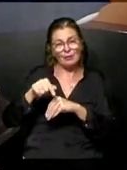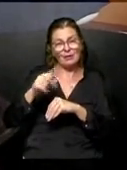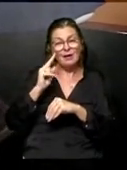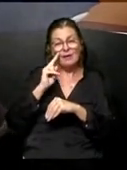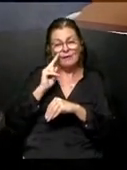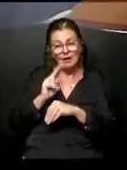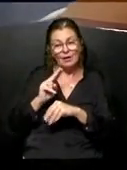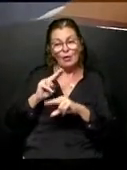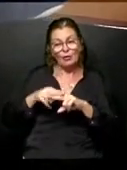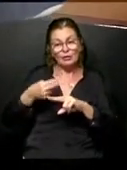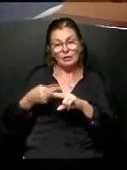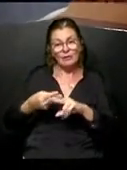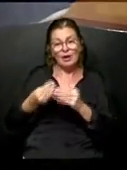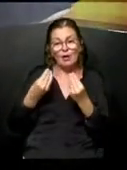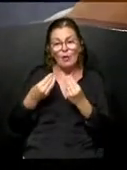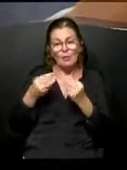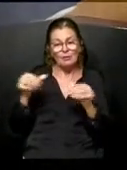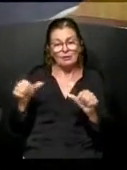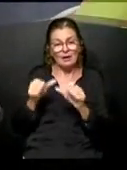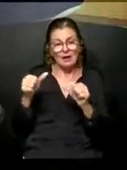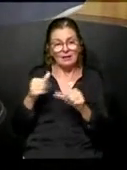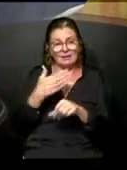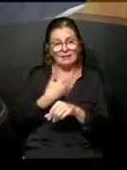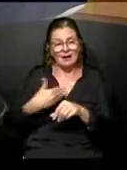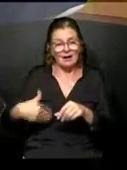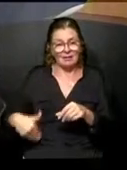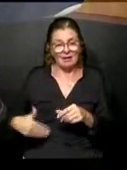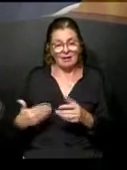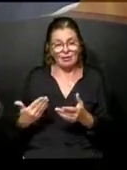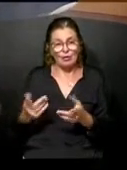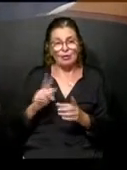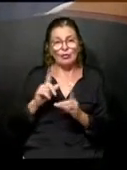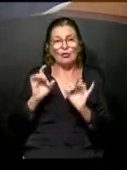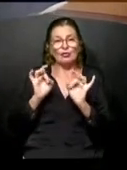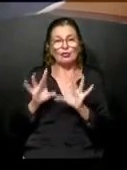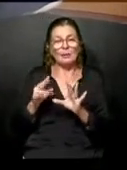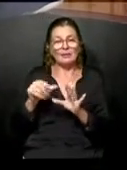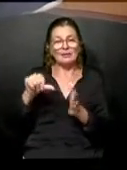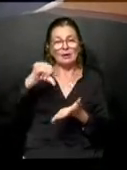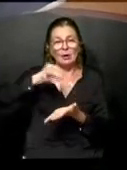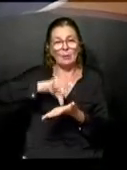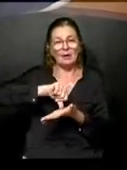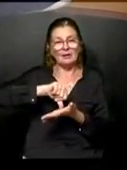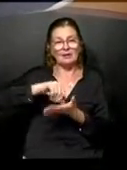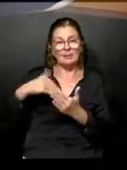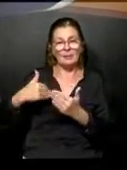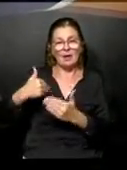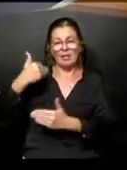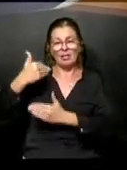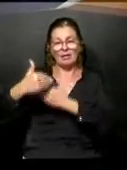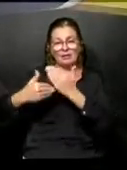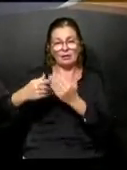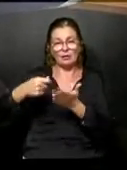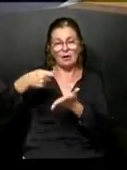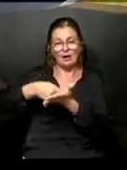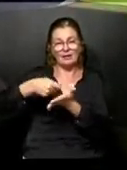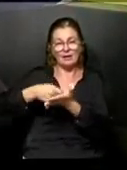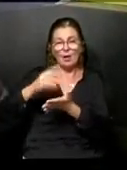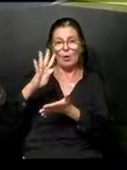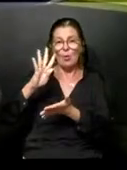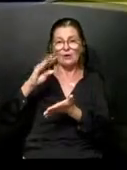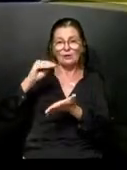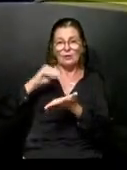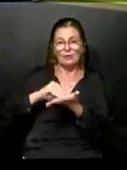ver todo el funcionamiento del Estado. No solamente los países más desarrollados gastan 4 veces más